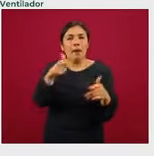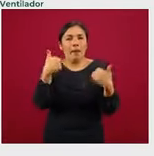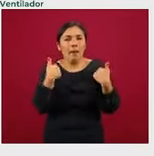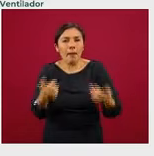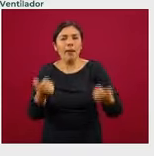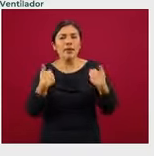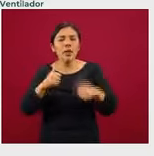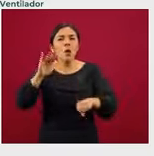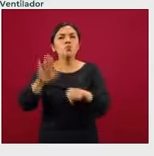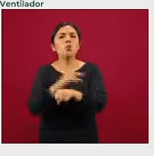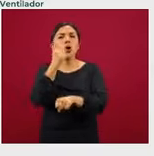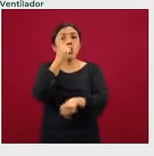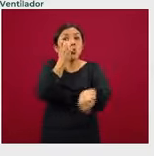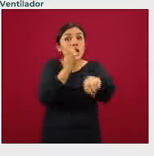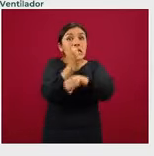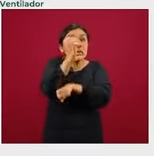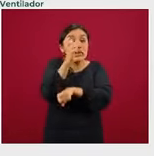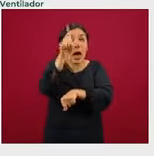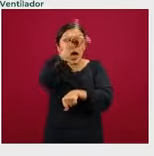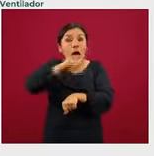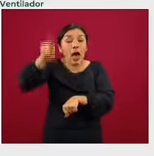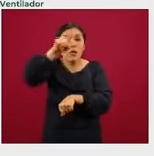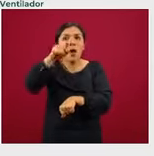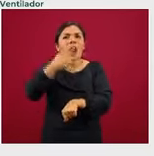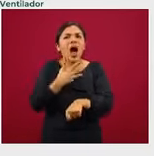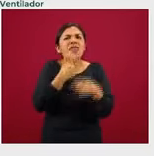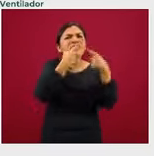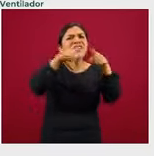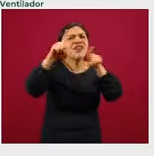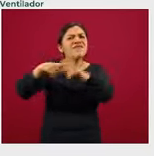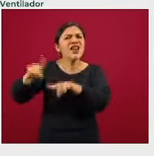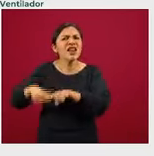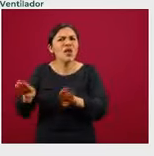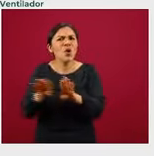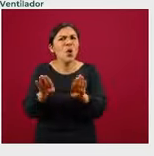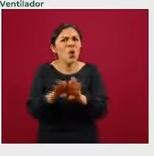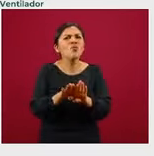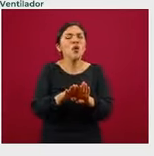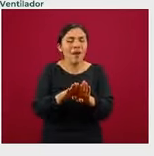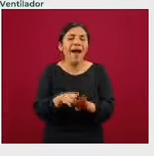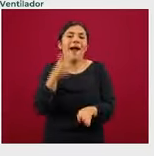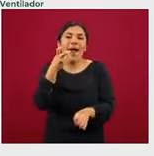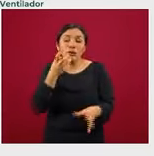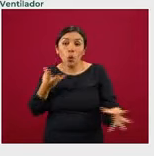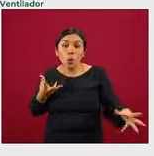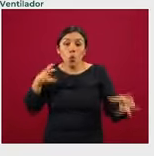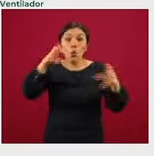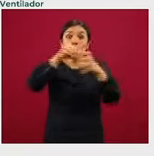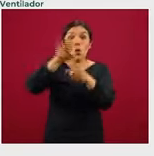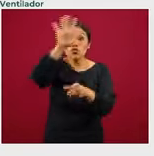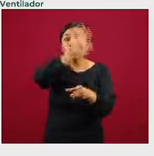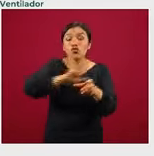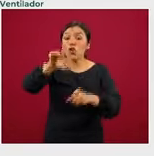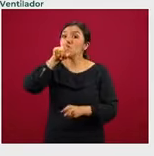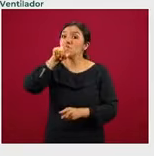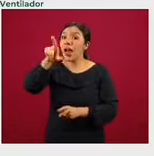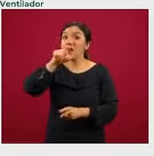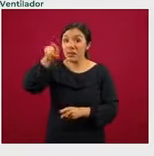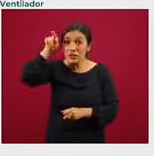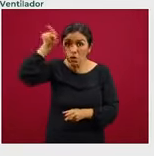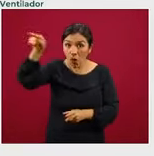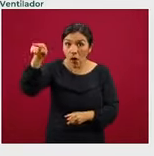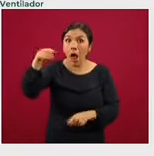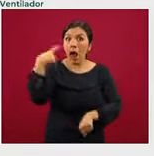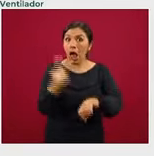una entidad federativa puede tener distintos patrones de ocurrencia. Para el conjunto de Jalisco, la epidemia